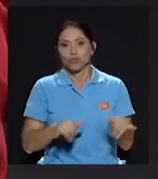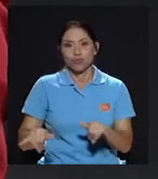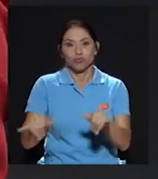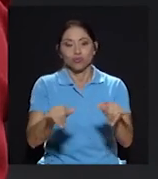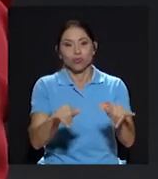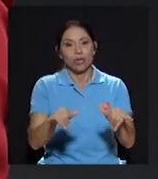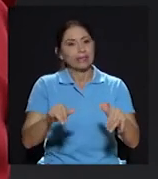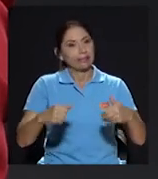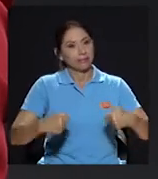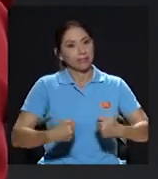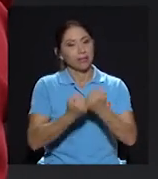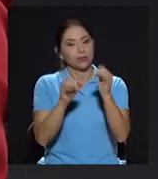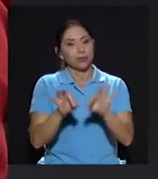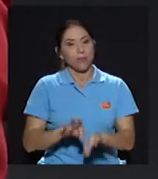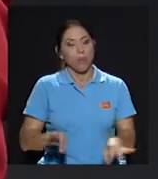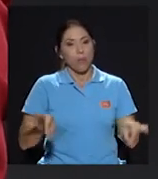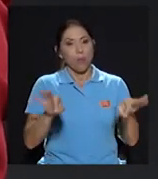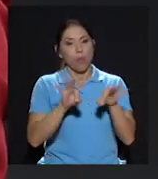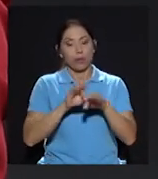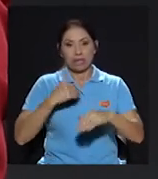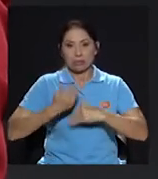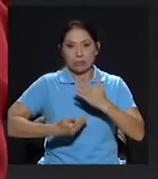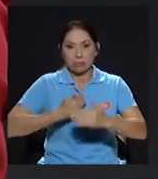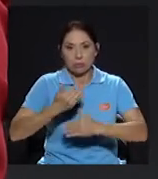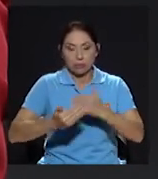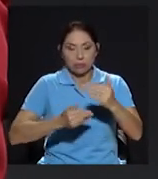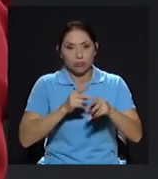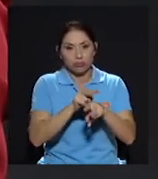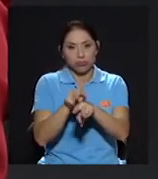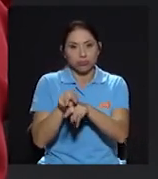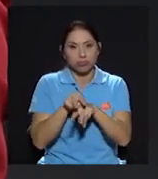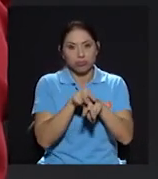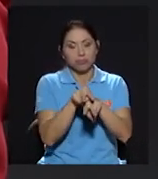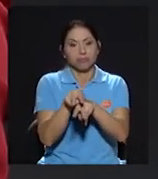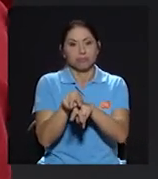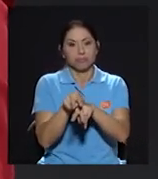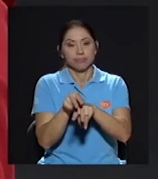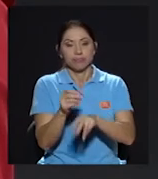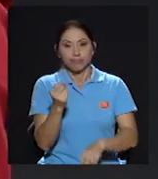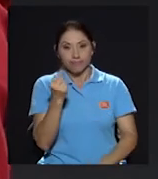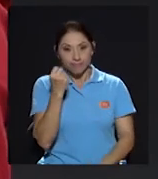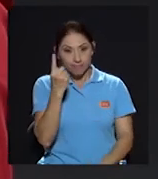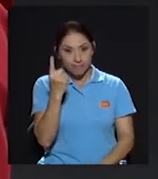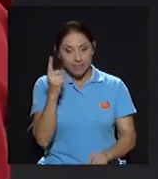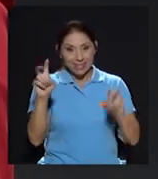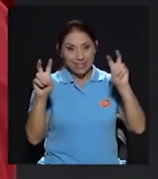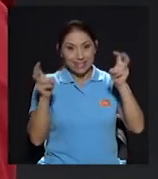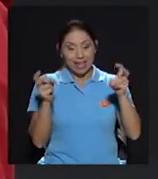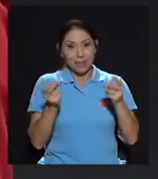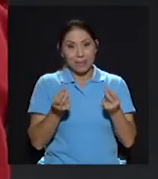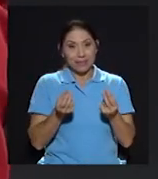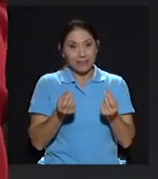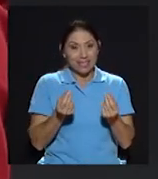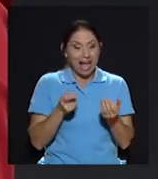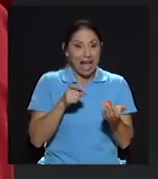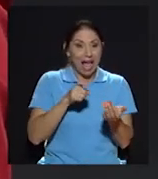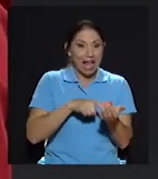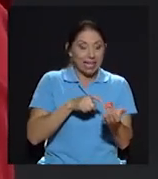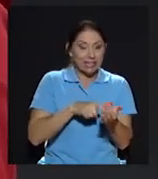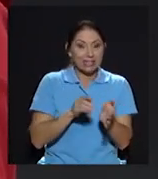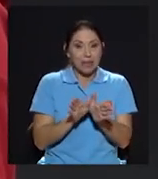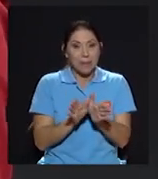en los temas de supervisión entendiendo que los temas fiscales los temas macroeconómicos